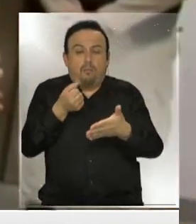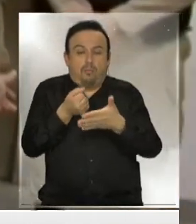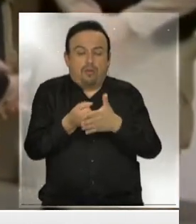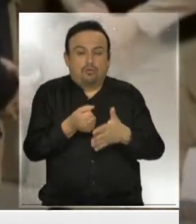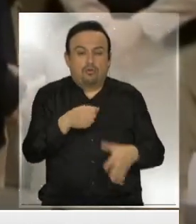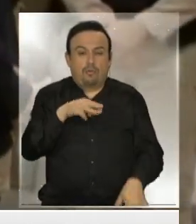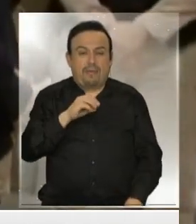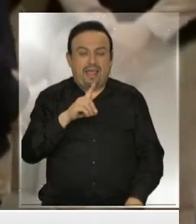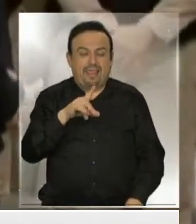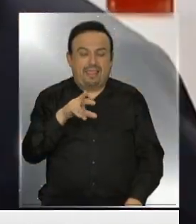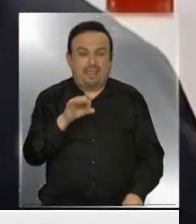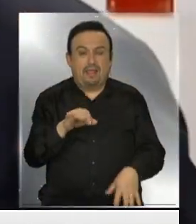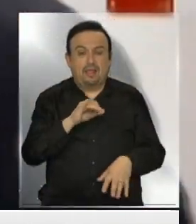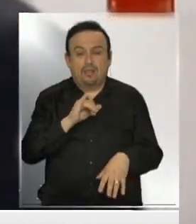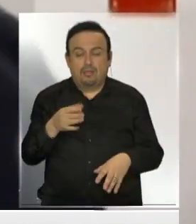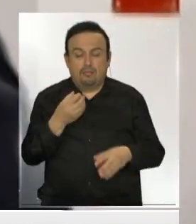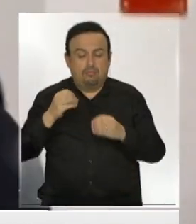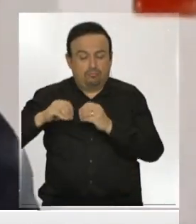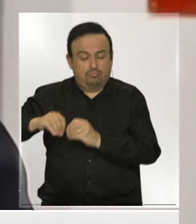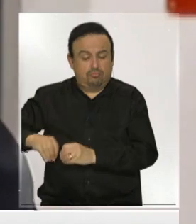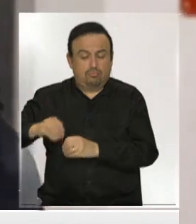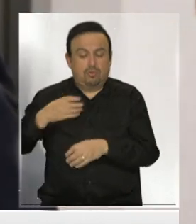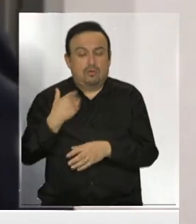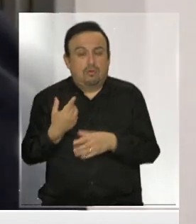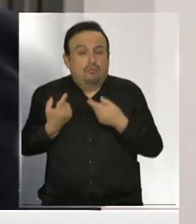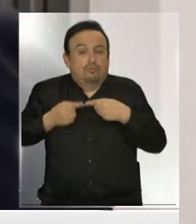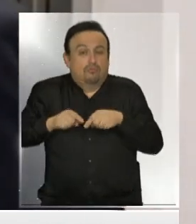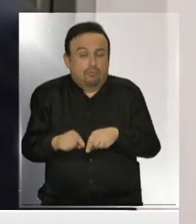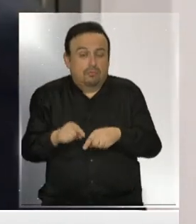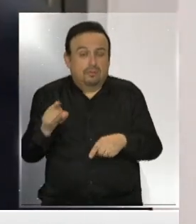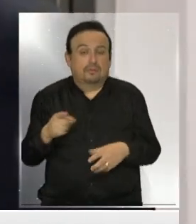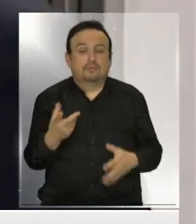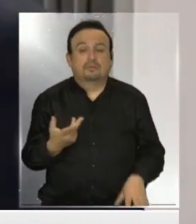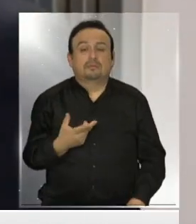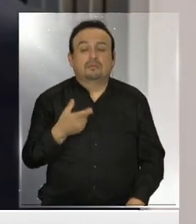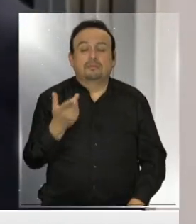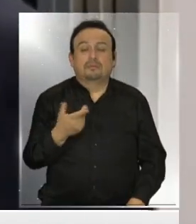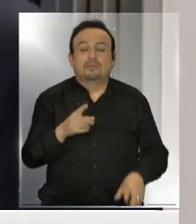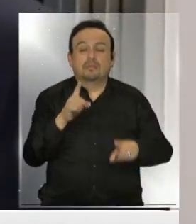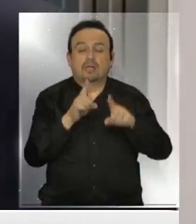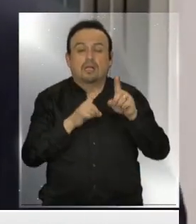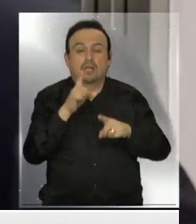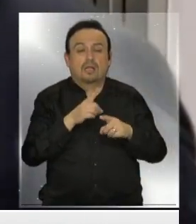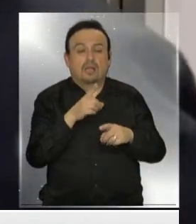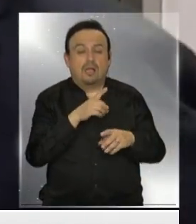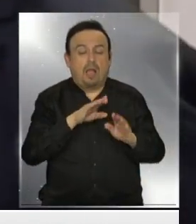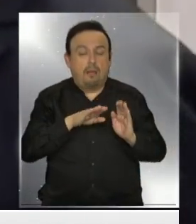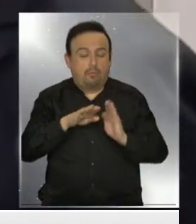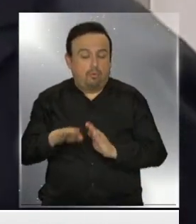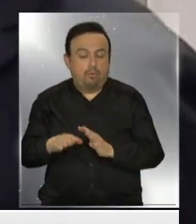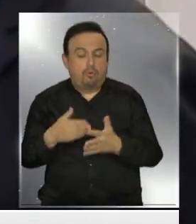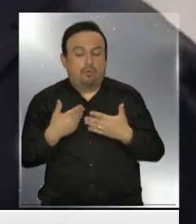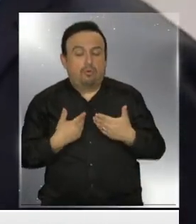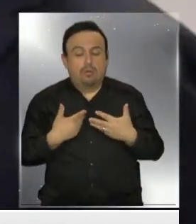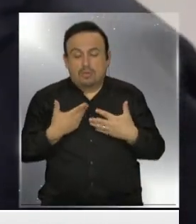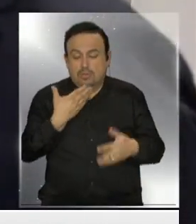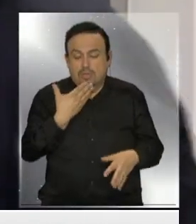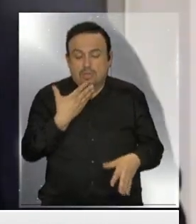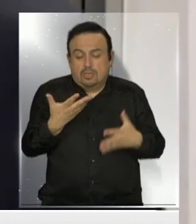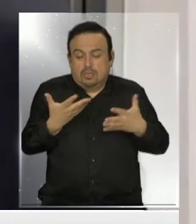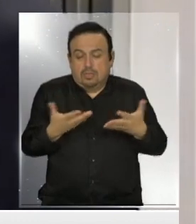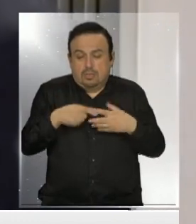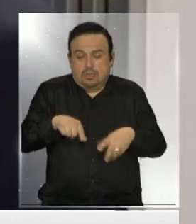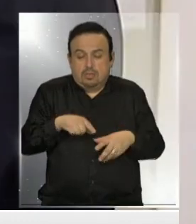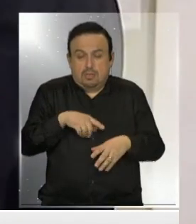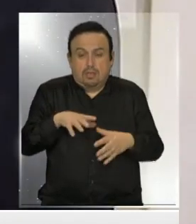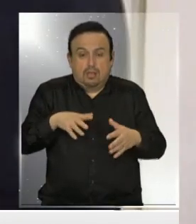votó, llegó acompañado de su pareja, estuvo también junto a algunos de sus adherentes que llegaron a darle apoyo y después